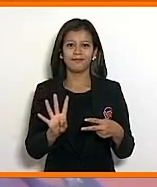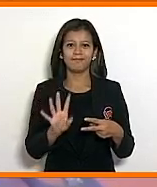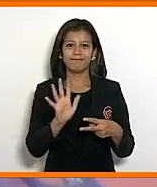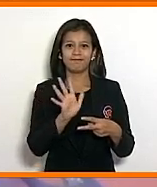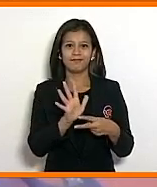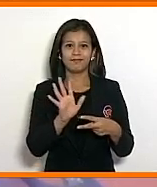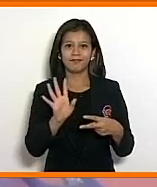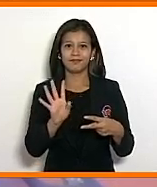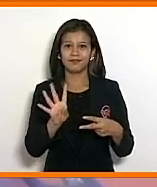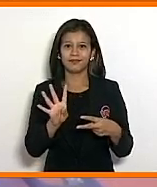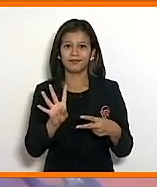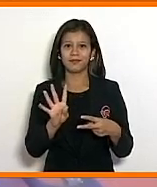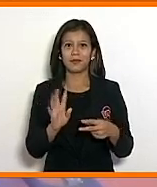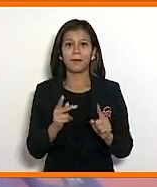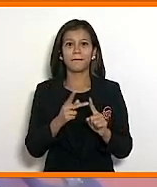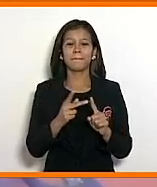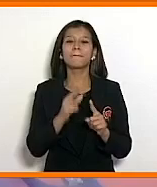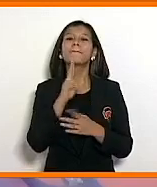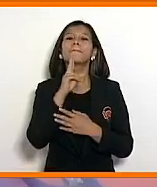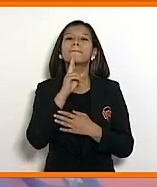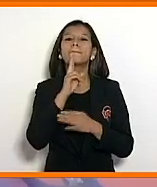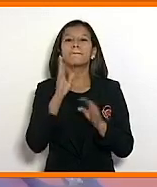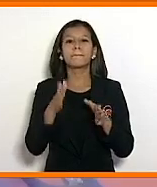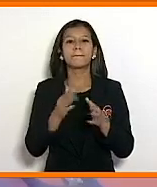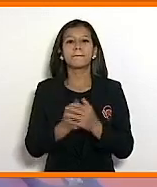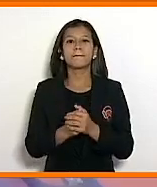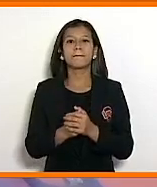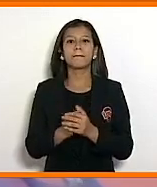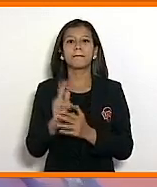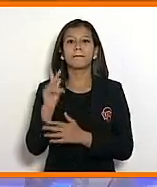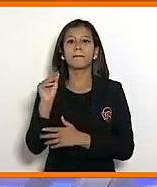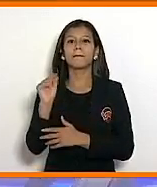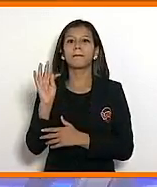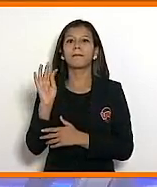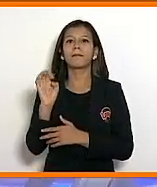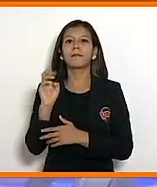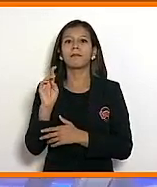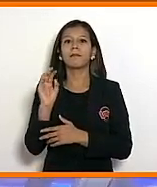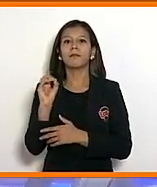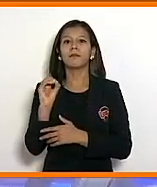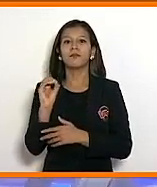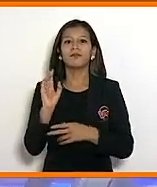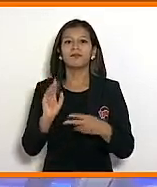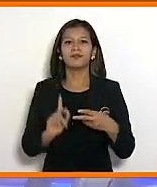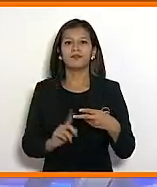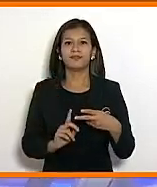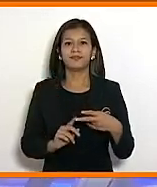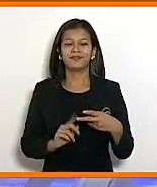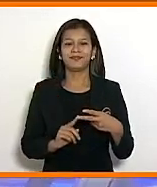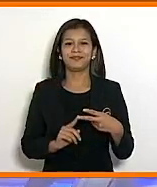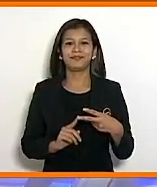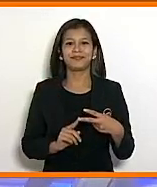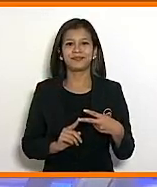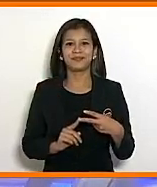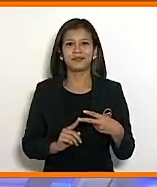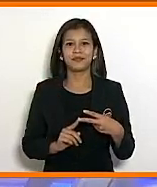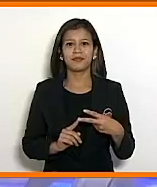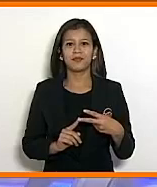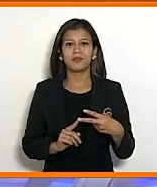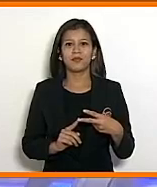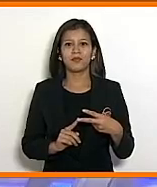ganador 54 con su catrachada Patero. Segundo número ganador, primer dígito, mucha suerte y estés